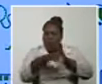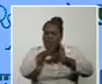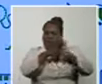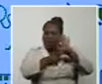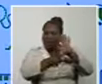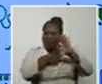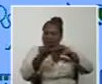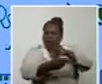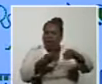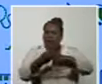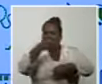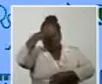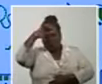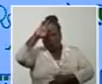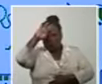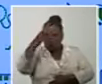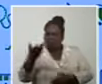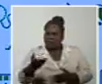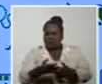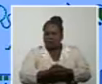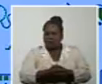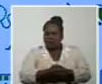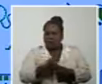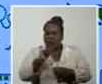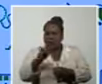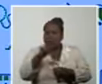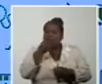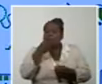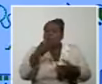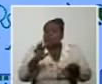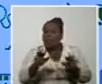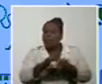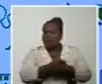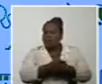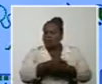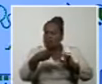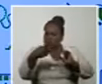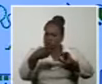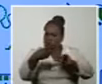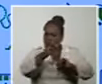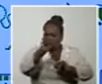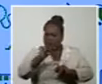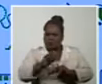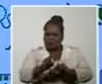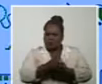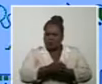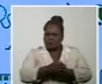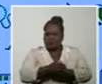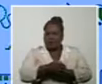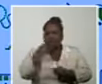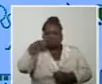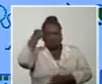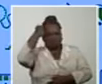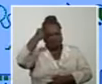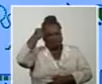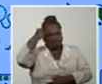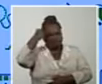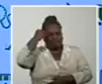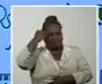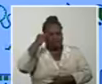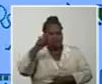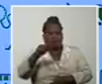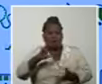en Cuba relacionadas con esta posibilidad? Una segunda pregunta: si tenemos en cuenta que uno de los modos